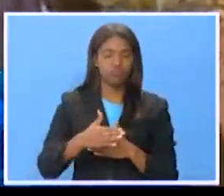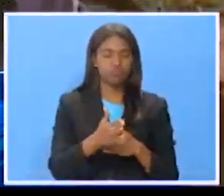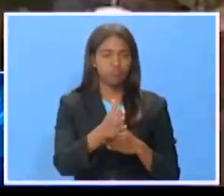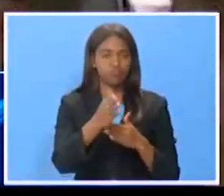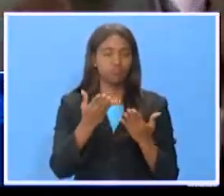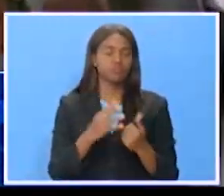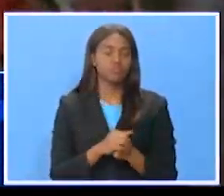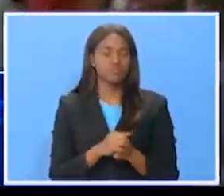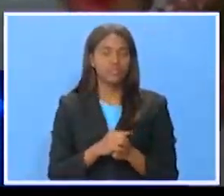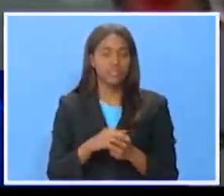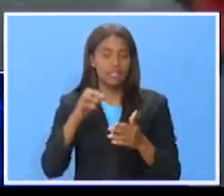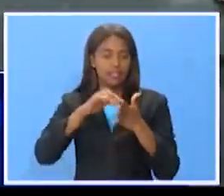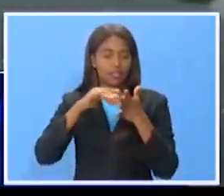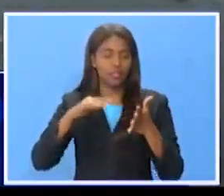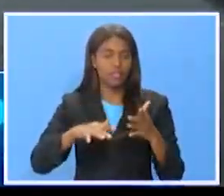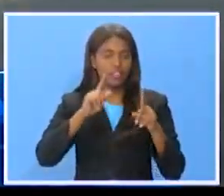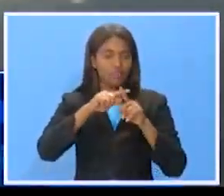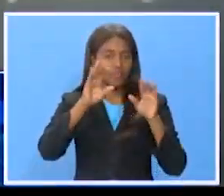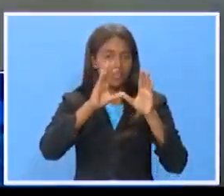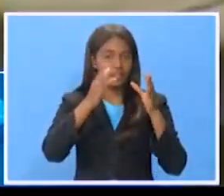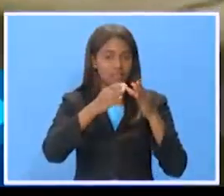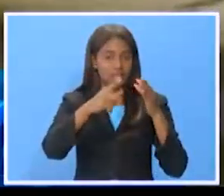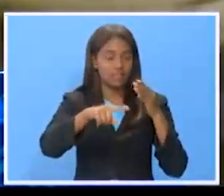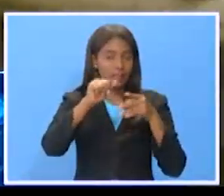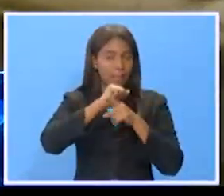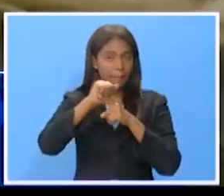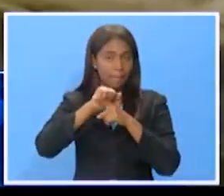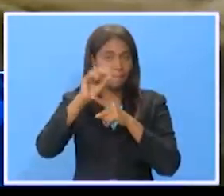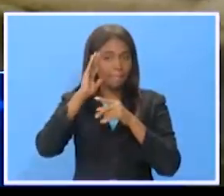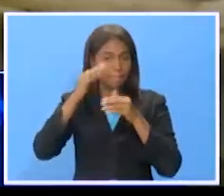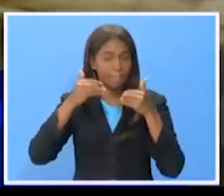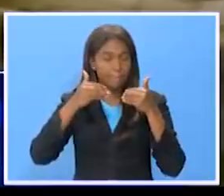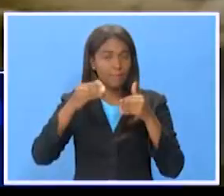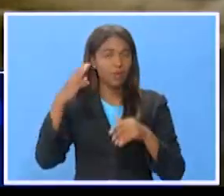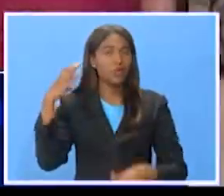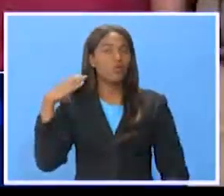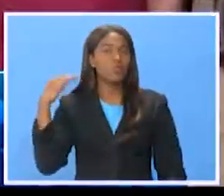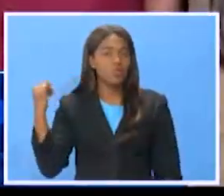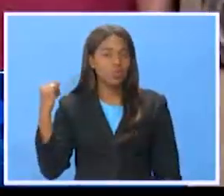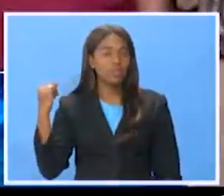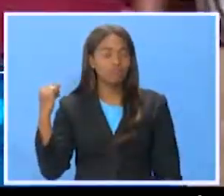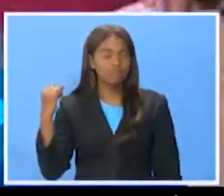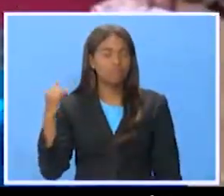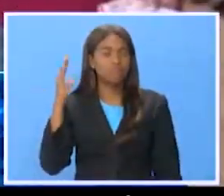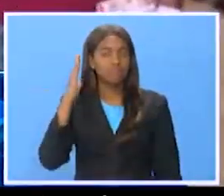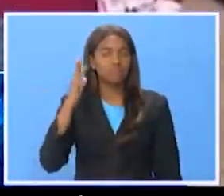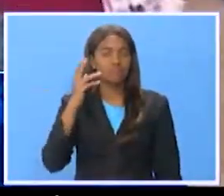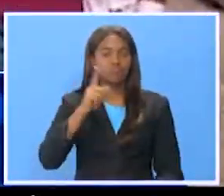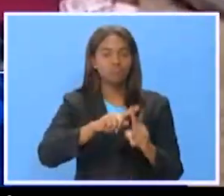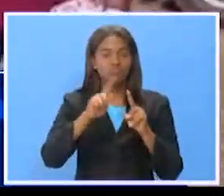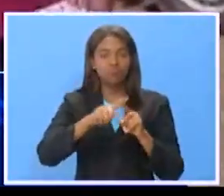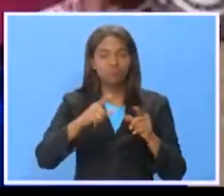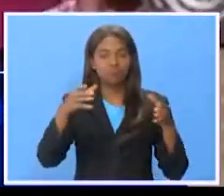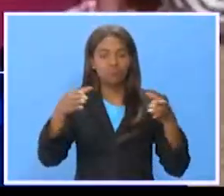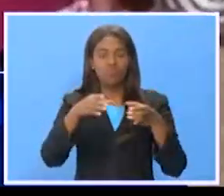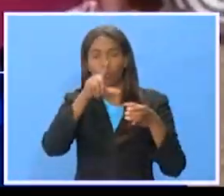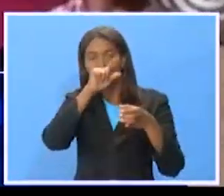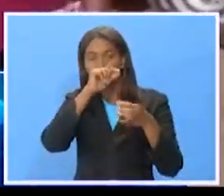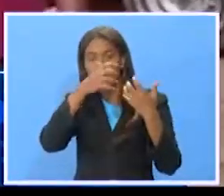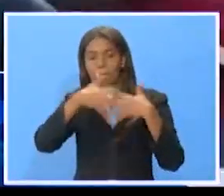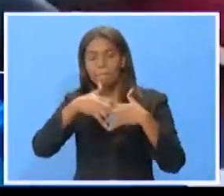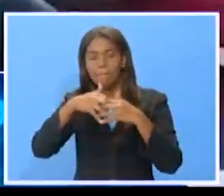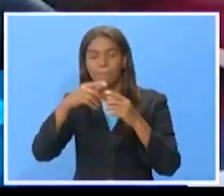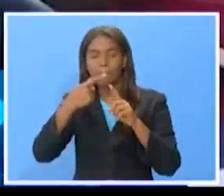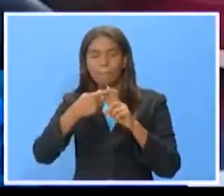del primer ciclo de varios cursos, talleres prácticos que serán impartidos en Cotuí, hacen un recorrido por varias granjas en producción en el lago